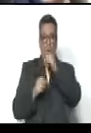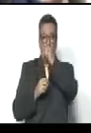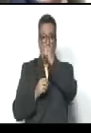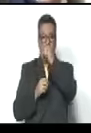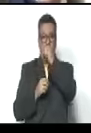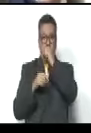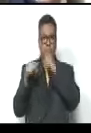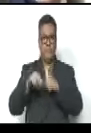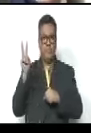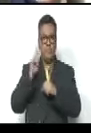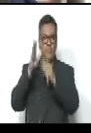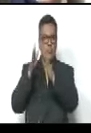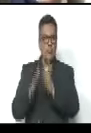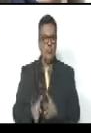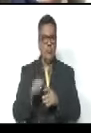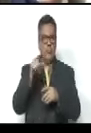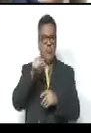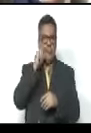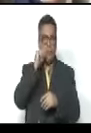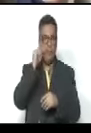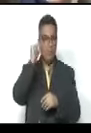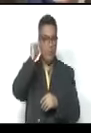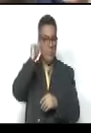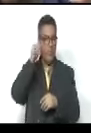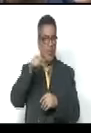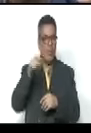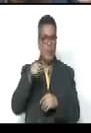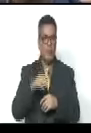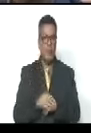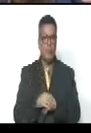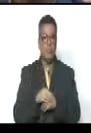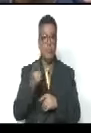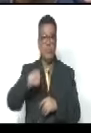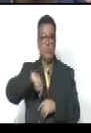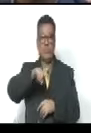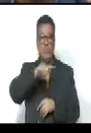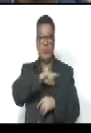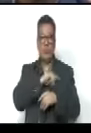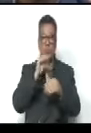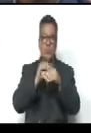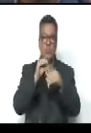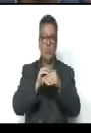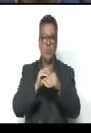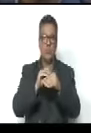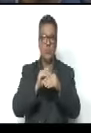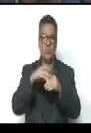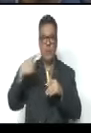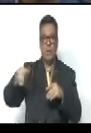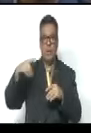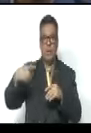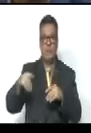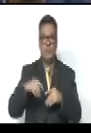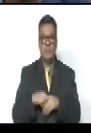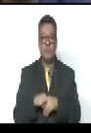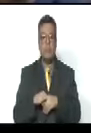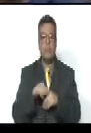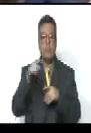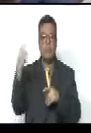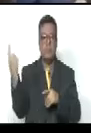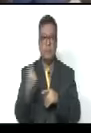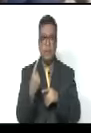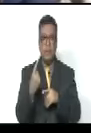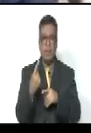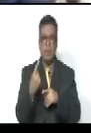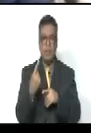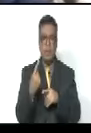de venezolanas y de venezolanos a los cuales nosotros llamamos la ultraderecha, que ha venido actuando